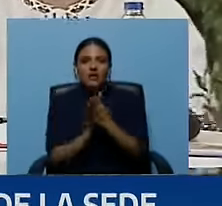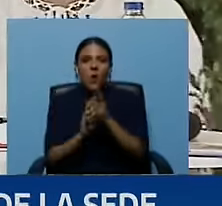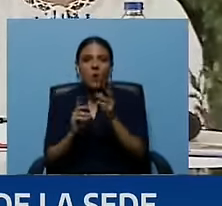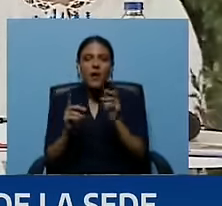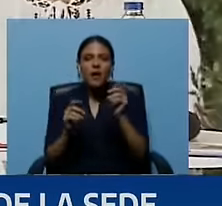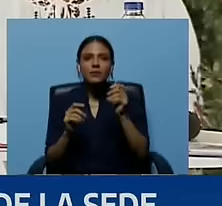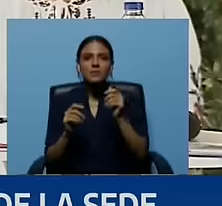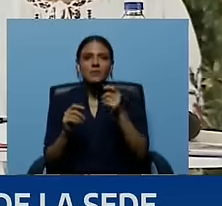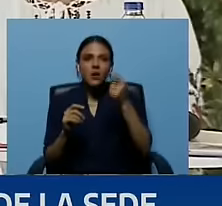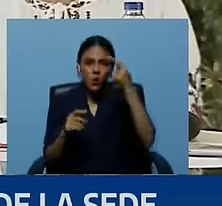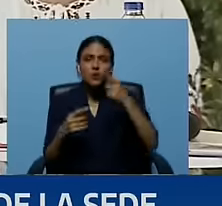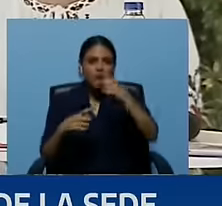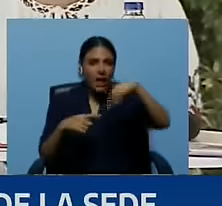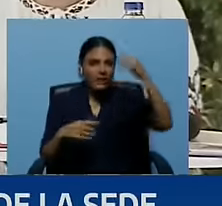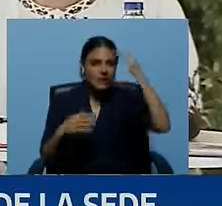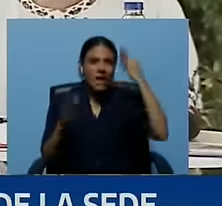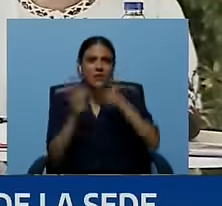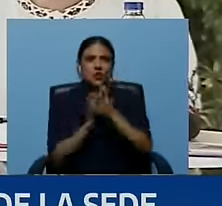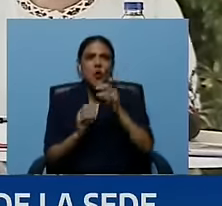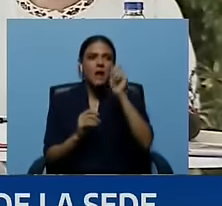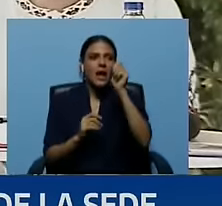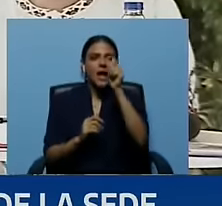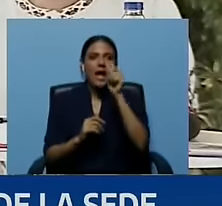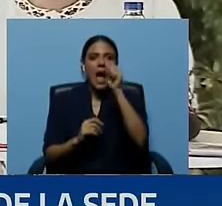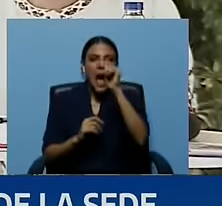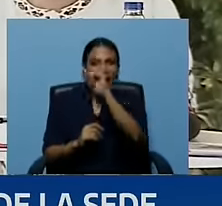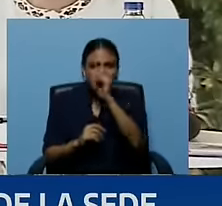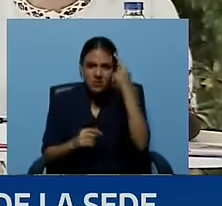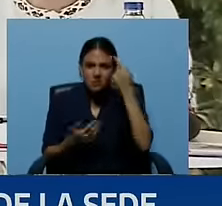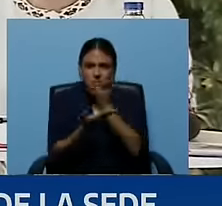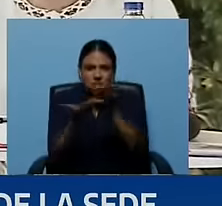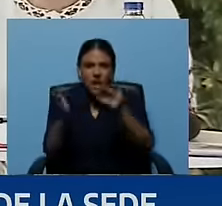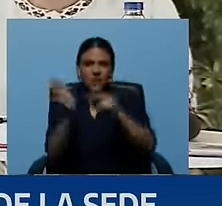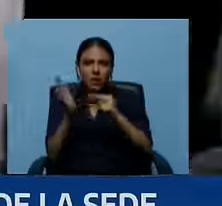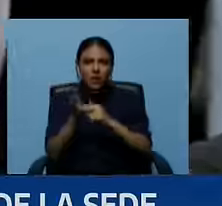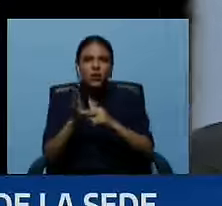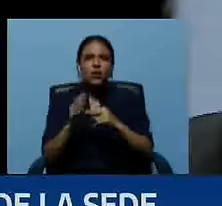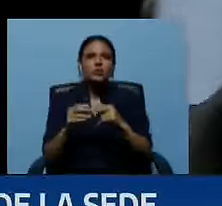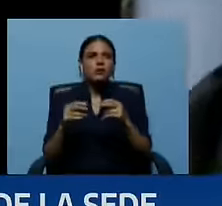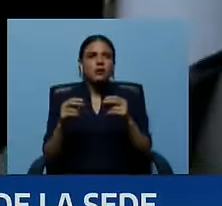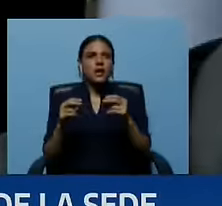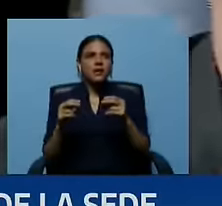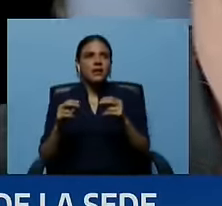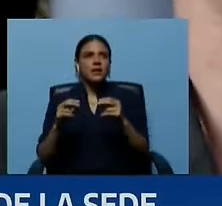¿Ustedes, los adultos, saben qué es inteligencia artificial? ¿Quién sabe más, ellos o nosotros?